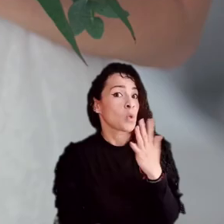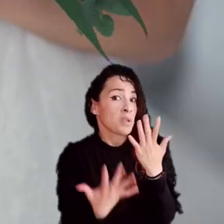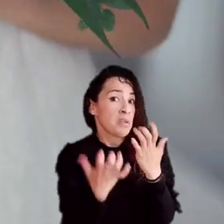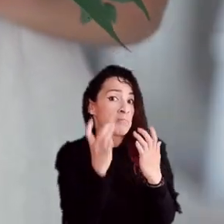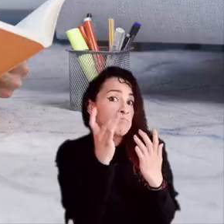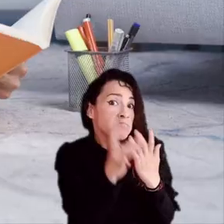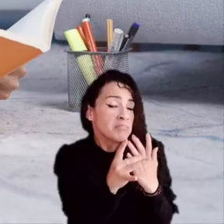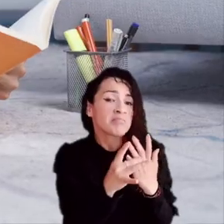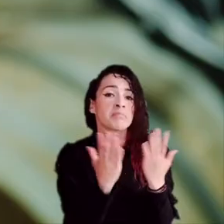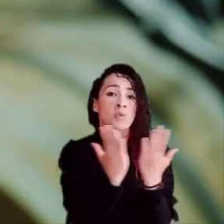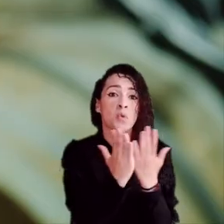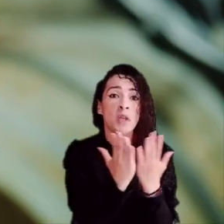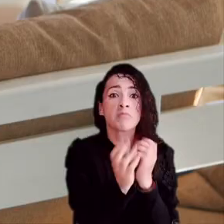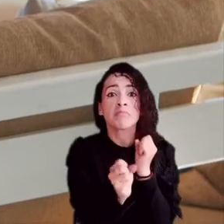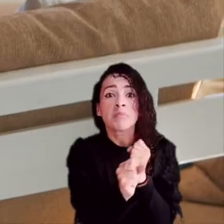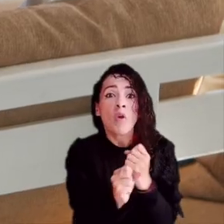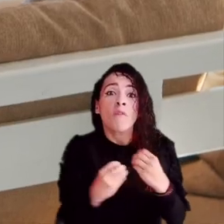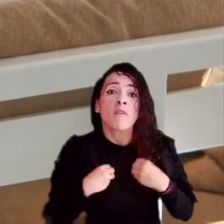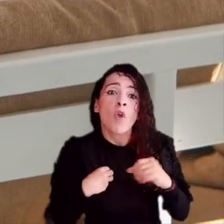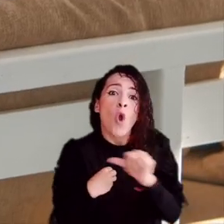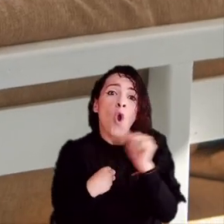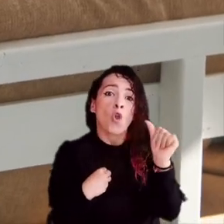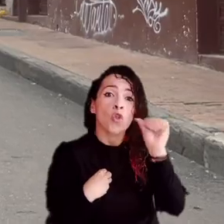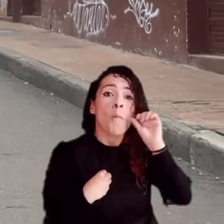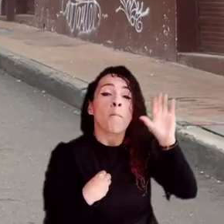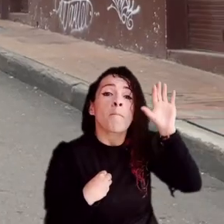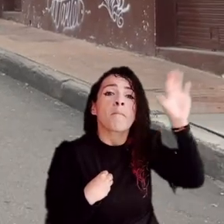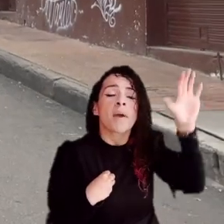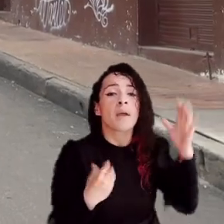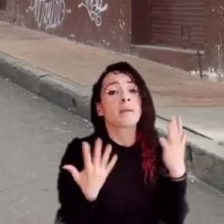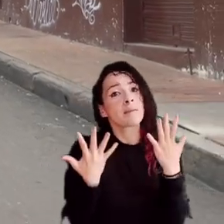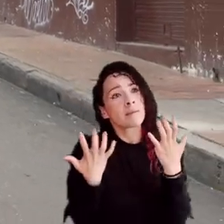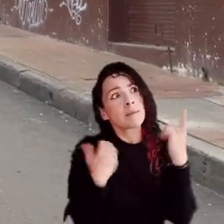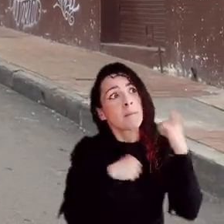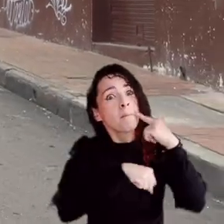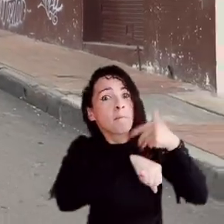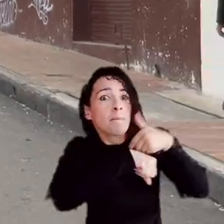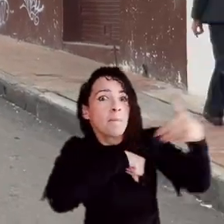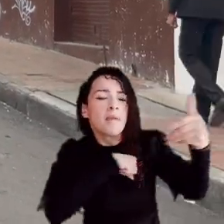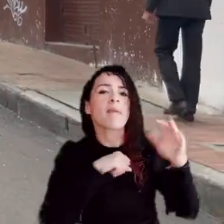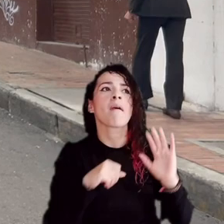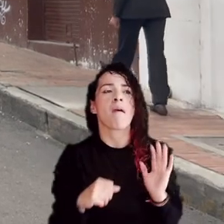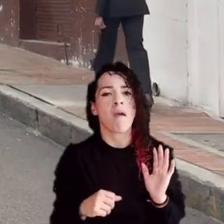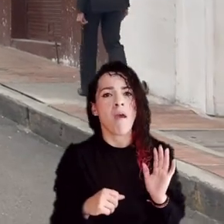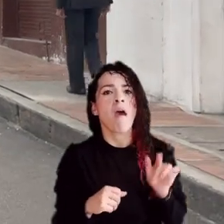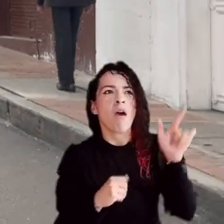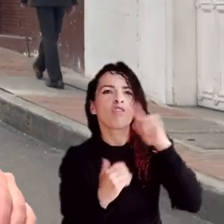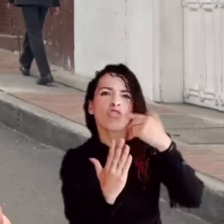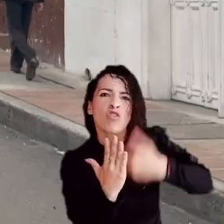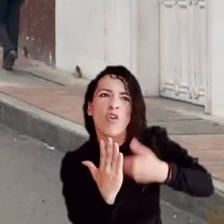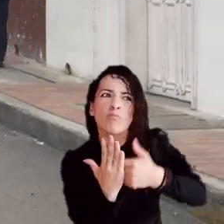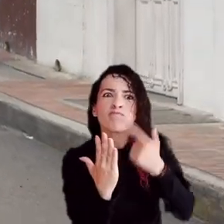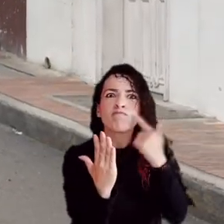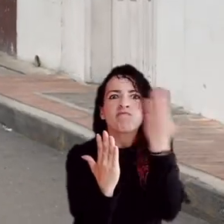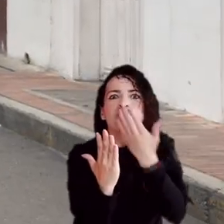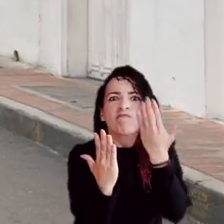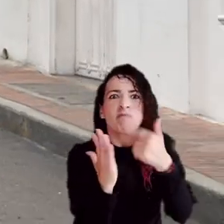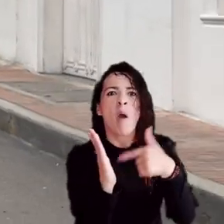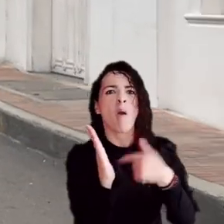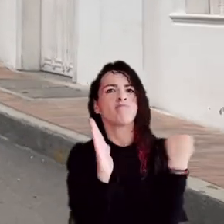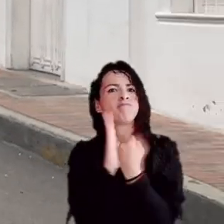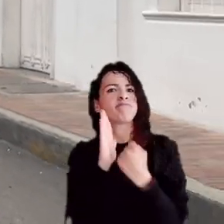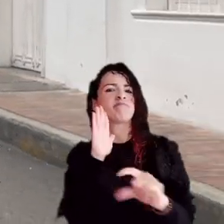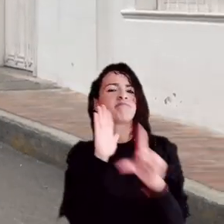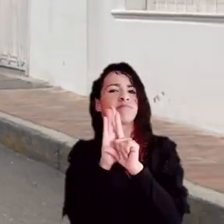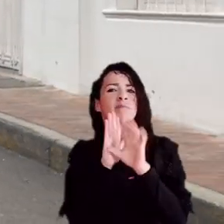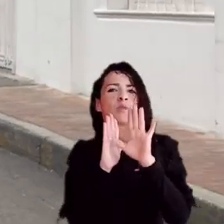de casarte, estudiar, trabajar o vivir en el exterior, y para esto necesitas presentar en otro país toda tu documentación